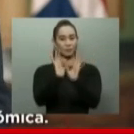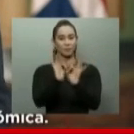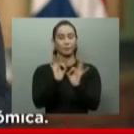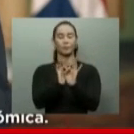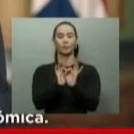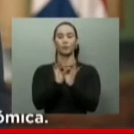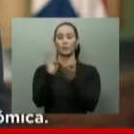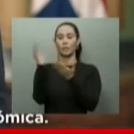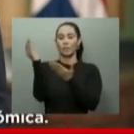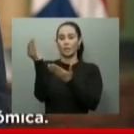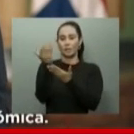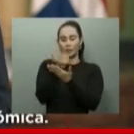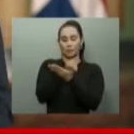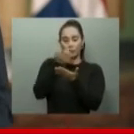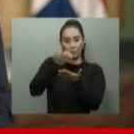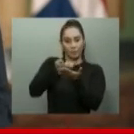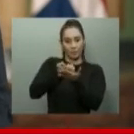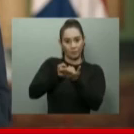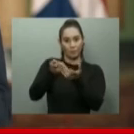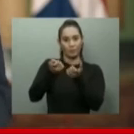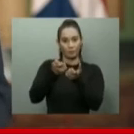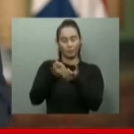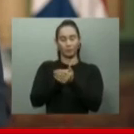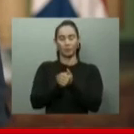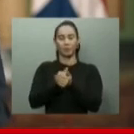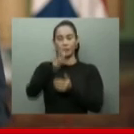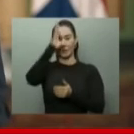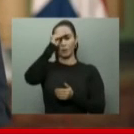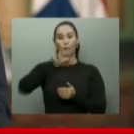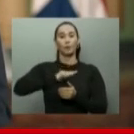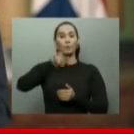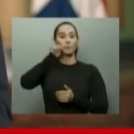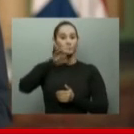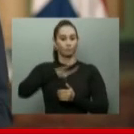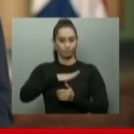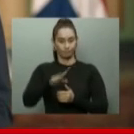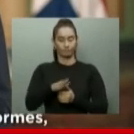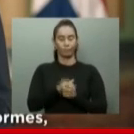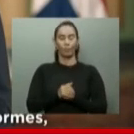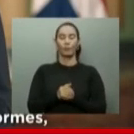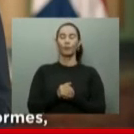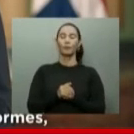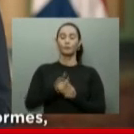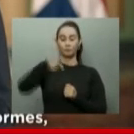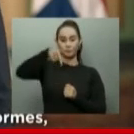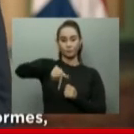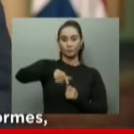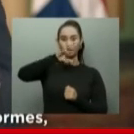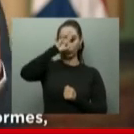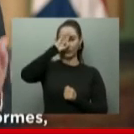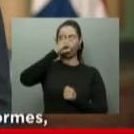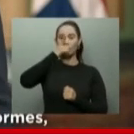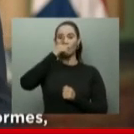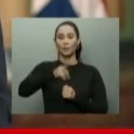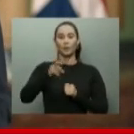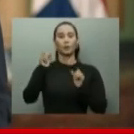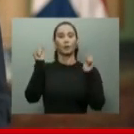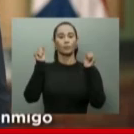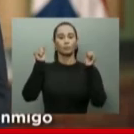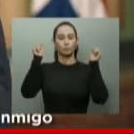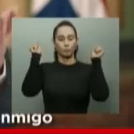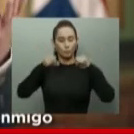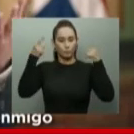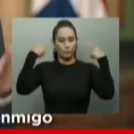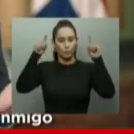y a los senadores que cometieron un proyecto para eliminar la excepcionalidad hacen muy lindos pero qué pasa que yo quieren también quitar las exenciones